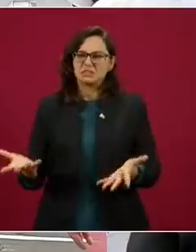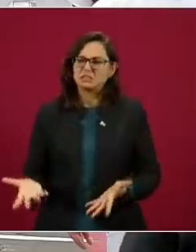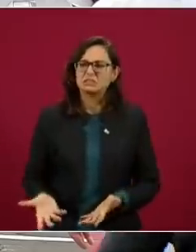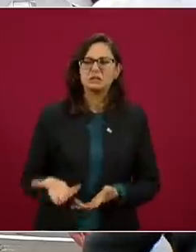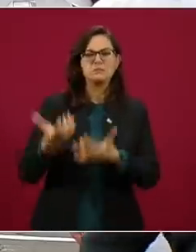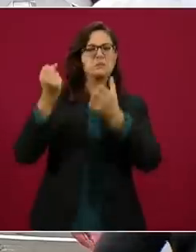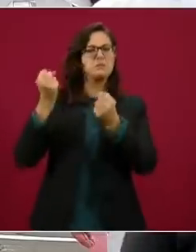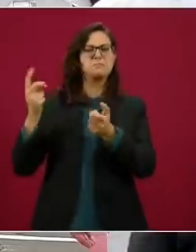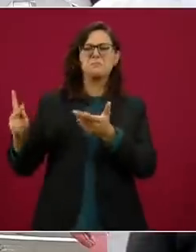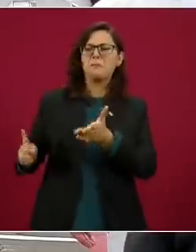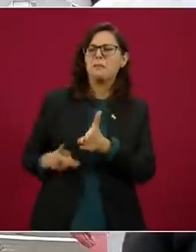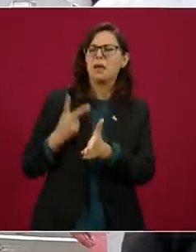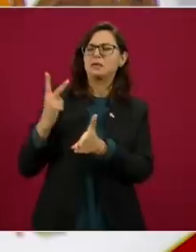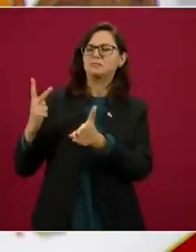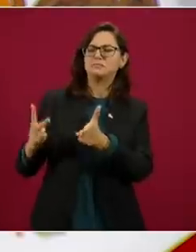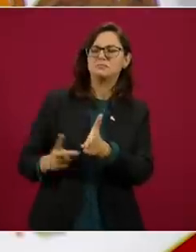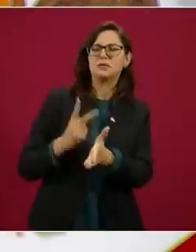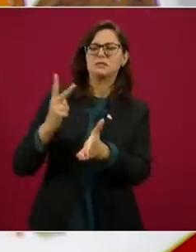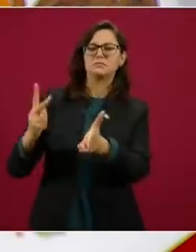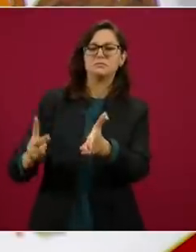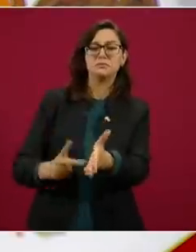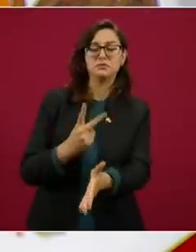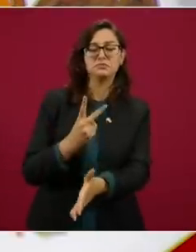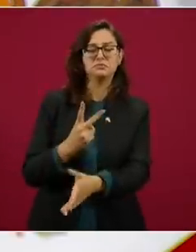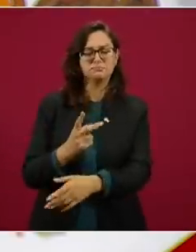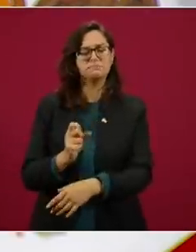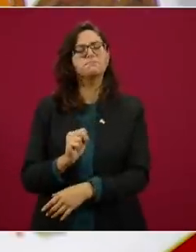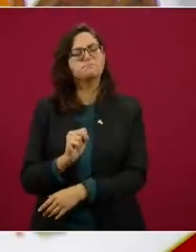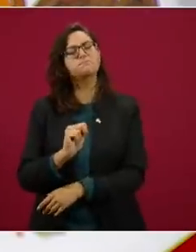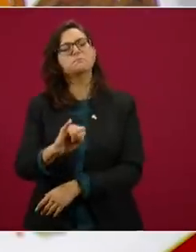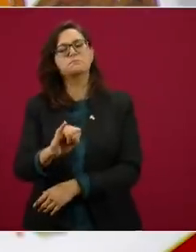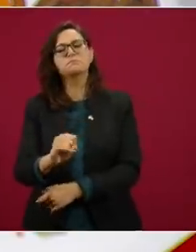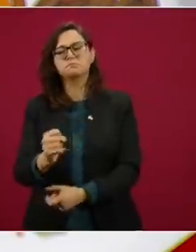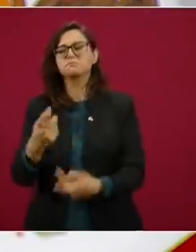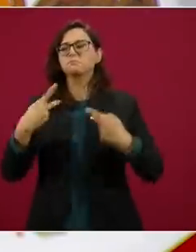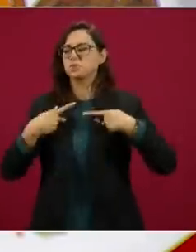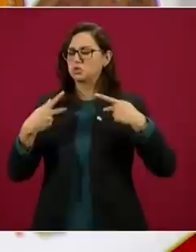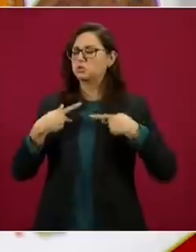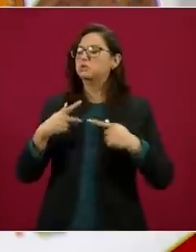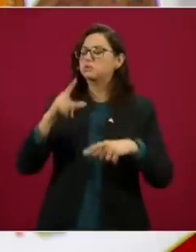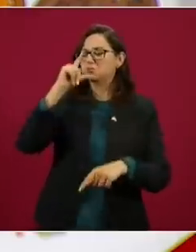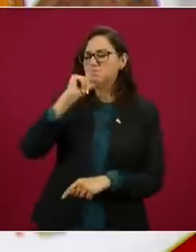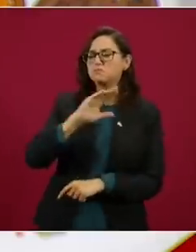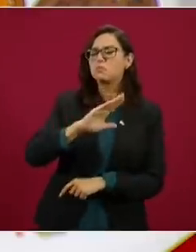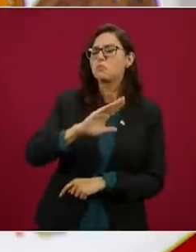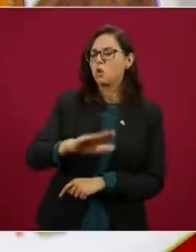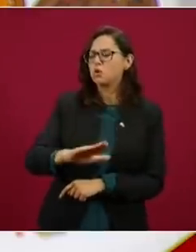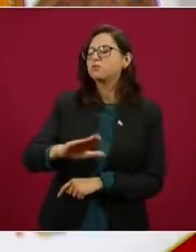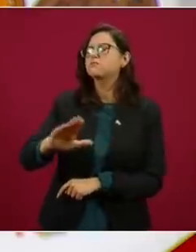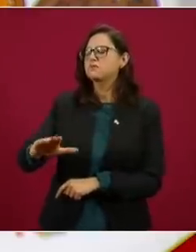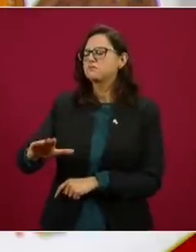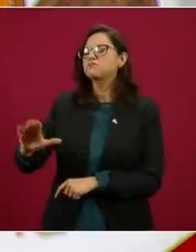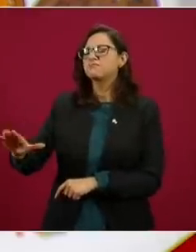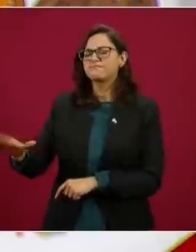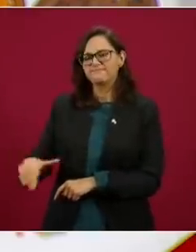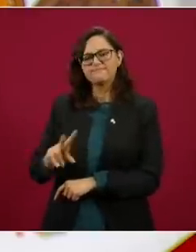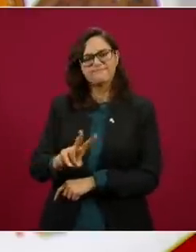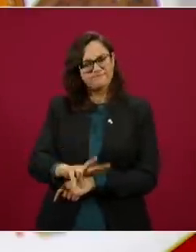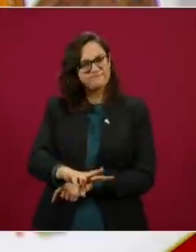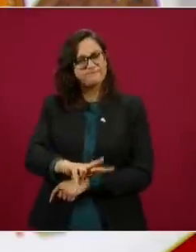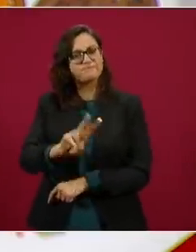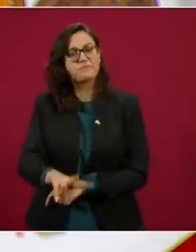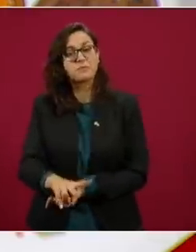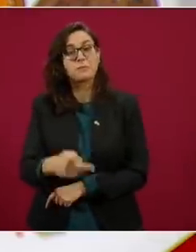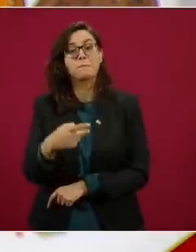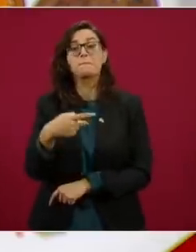historia hemos perdido vidas es cierto pero también lo es que gracias a estas